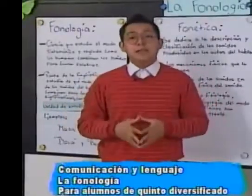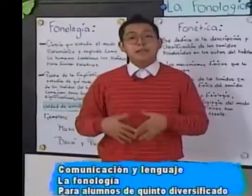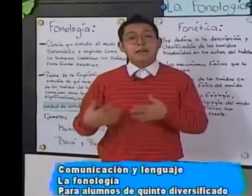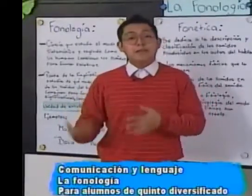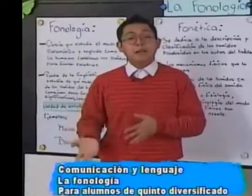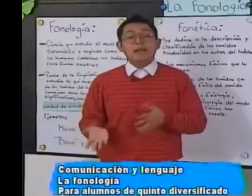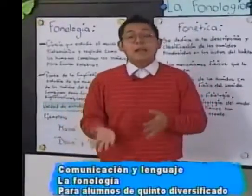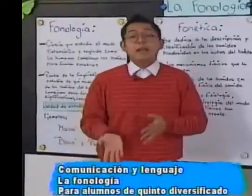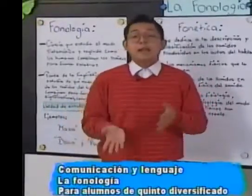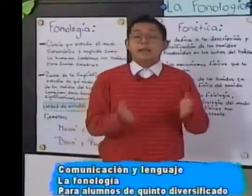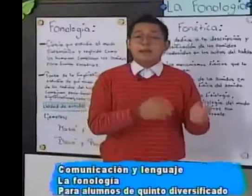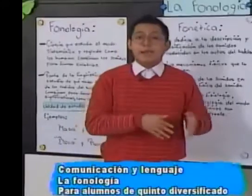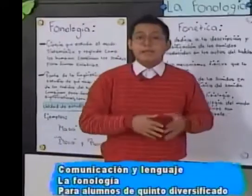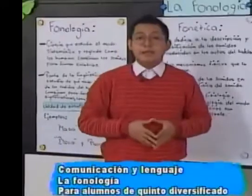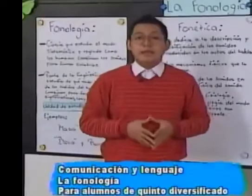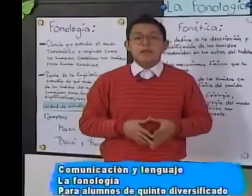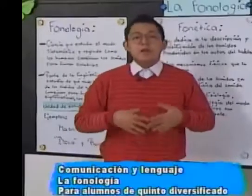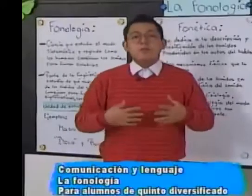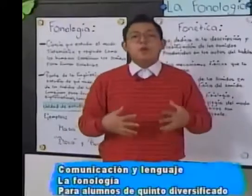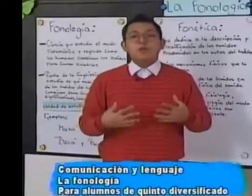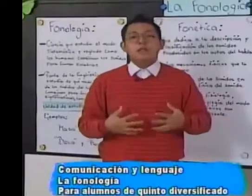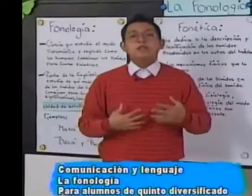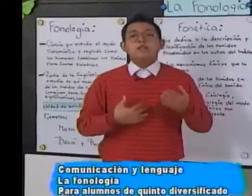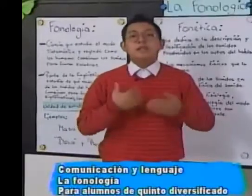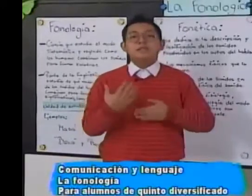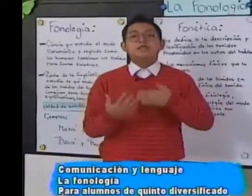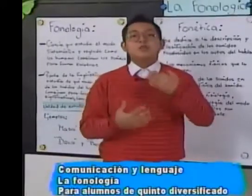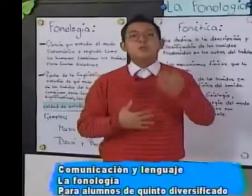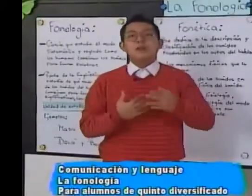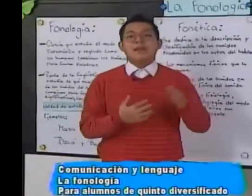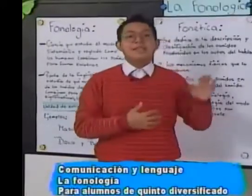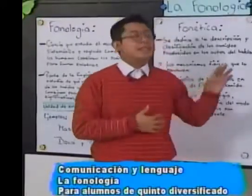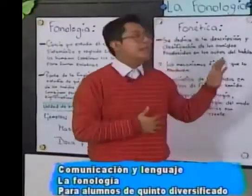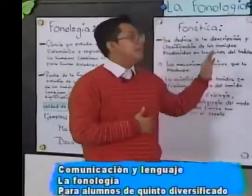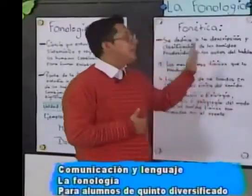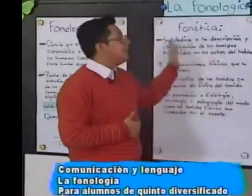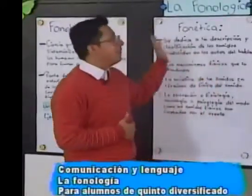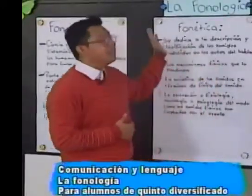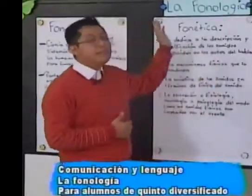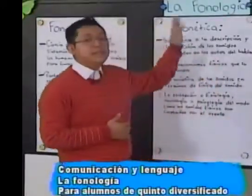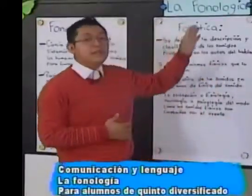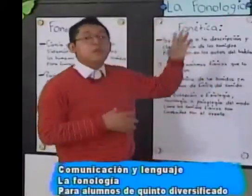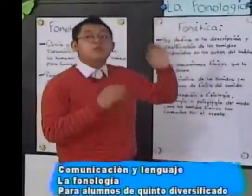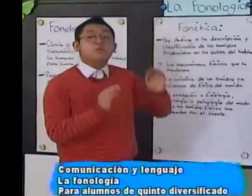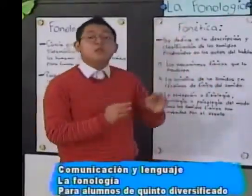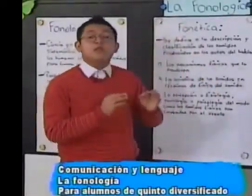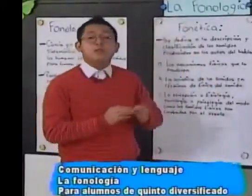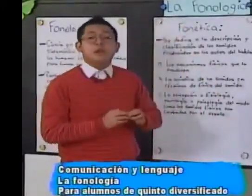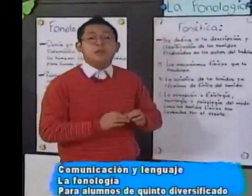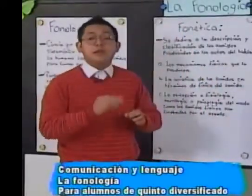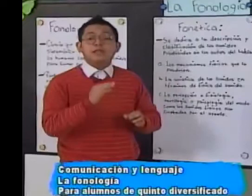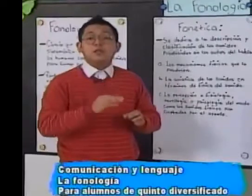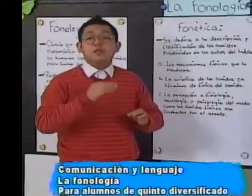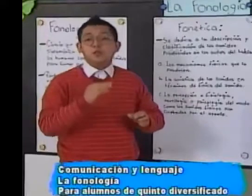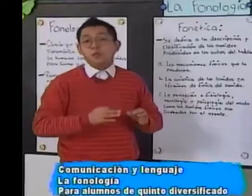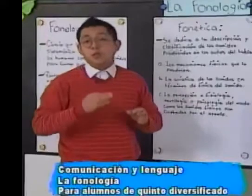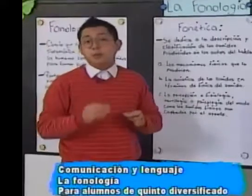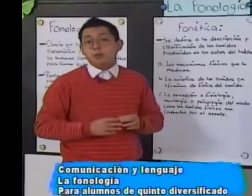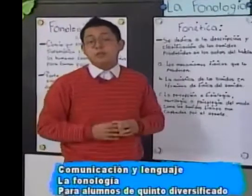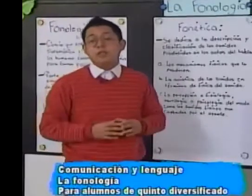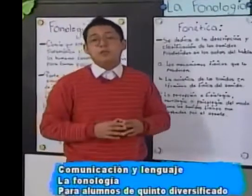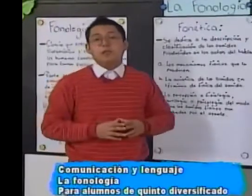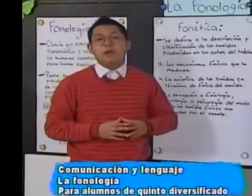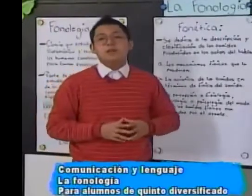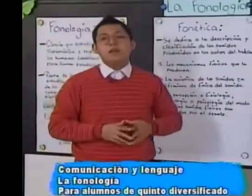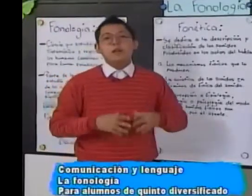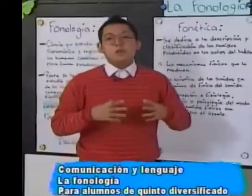empezar antes a hablar que escribir. Por lo tanto, así es como este nivel científico es muy estudiado y ha sido uno de los